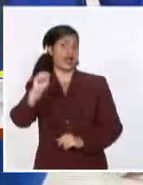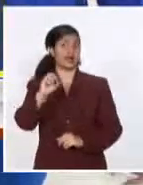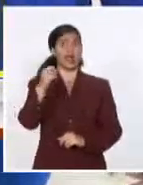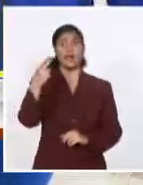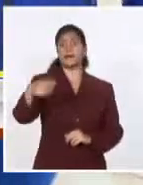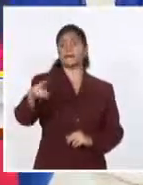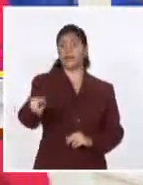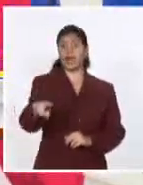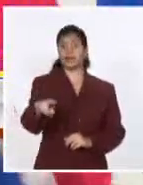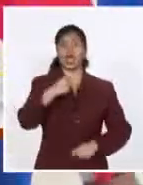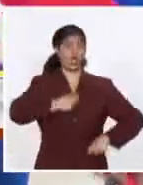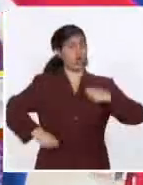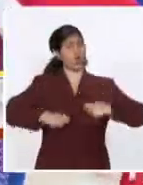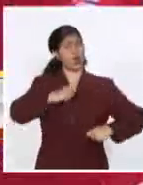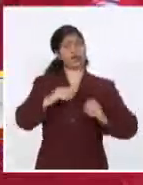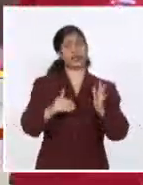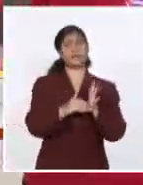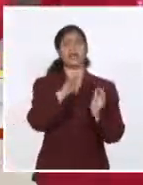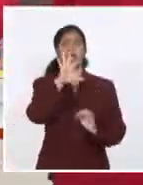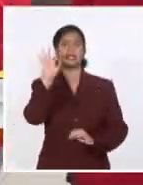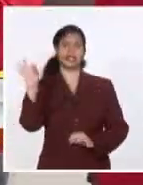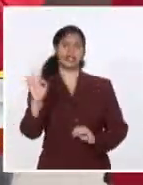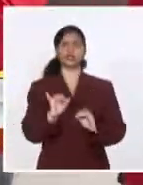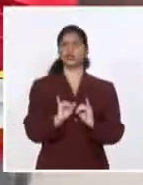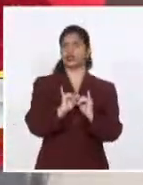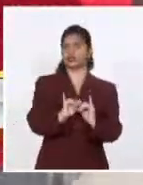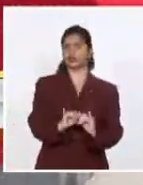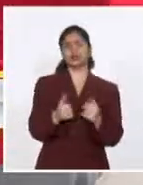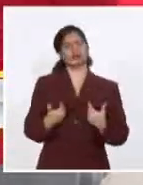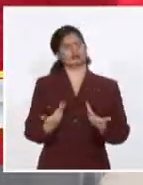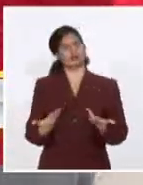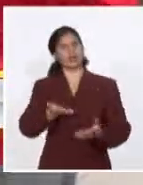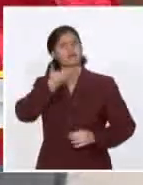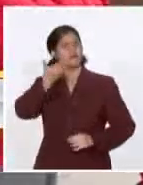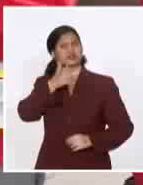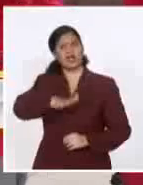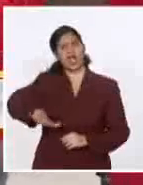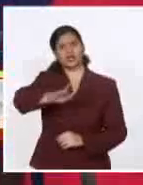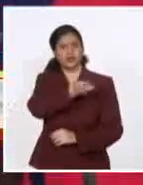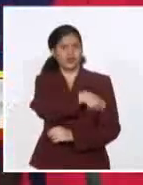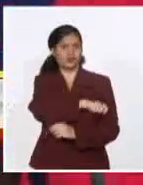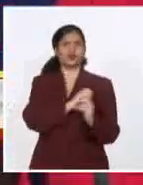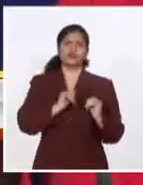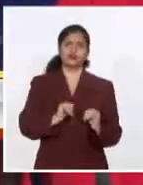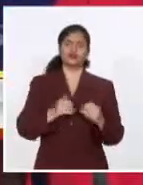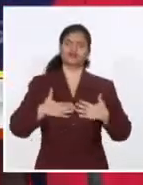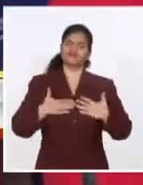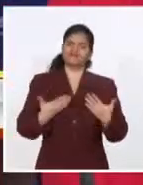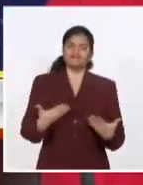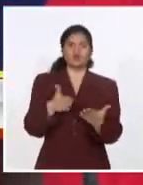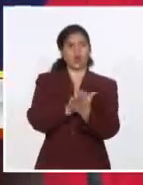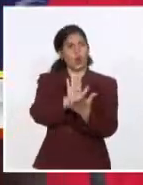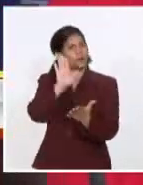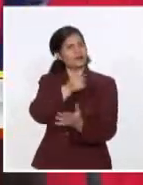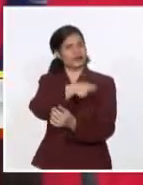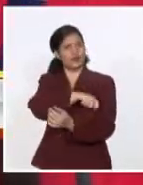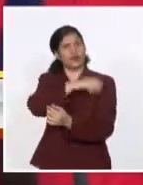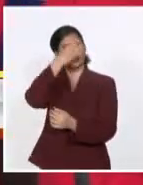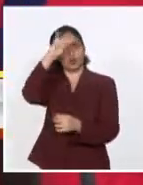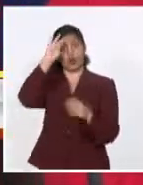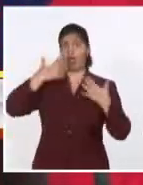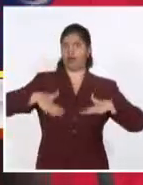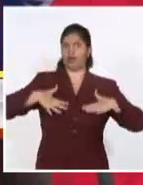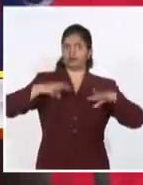Cooper habló en representación de los atletas y ratificó el orgullo de competir con dignidad y compromiso con el pueblo que tanto lo siguió y